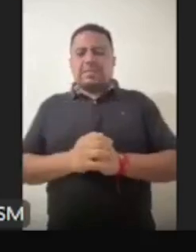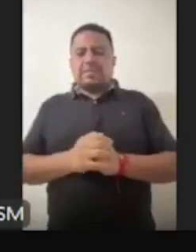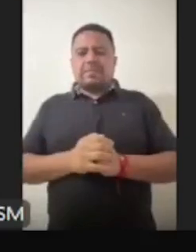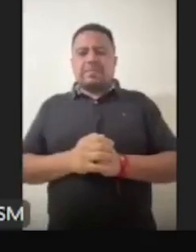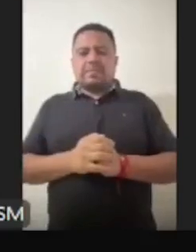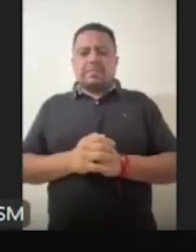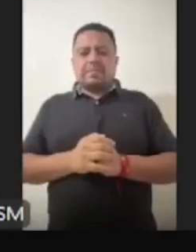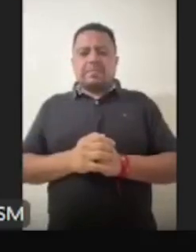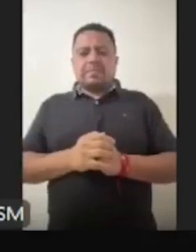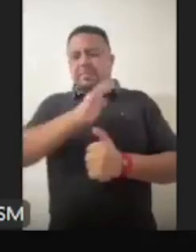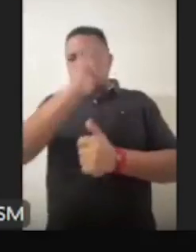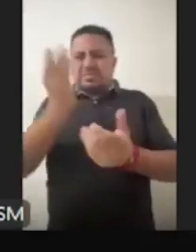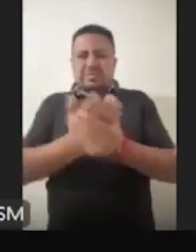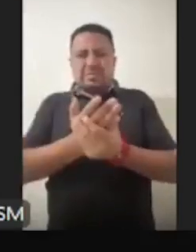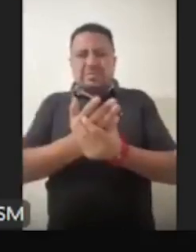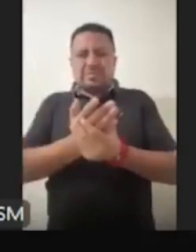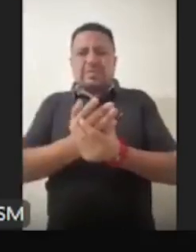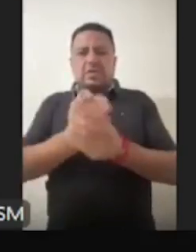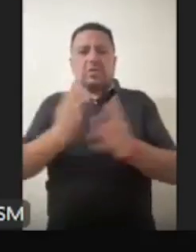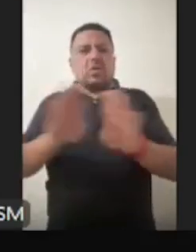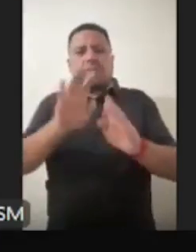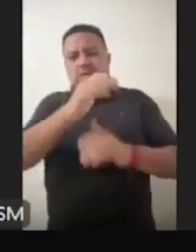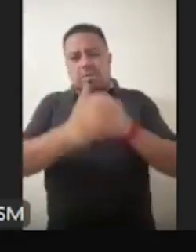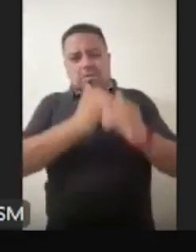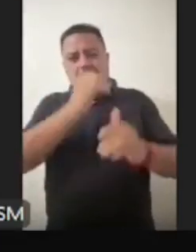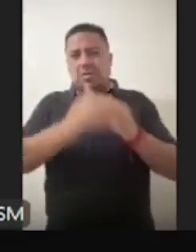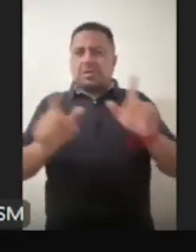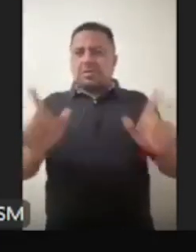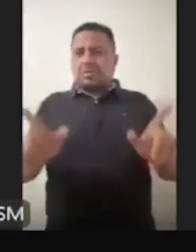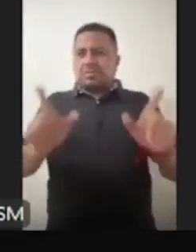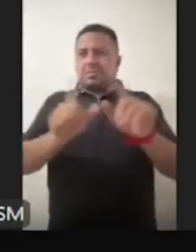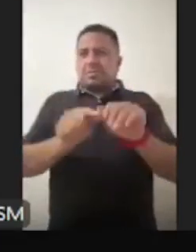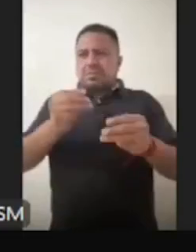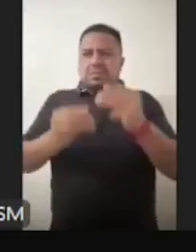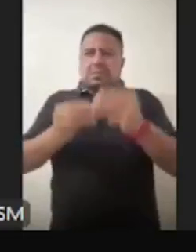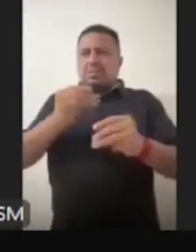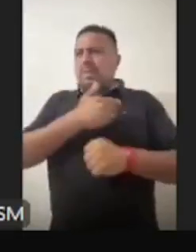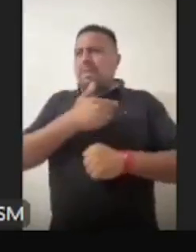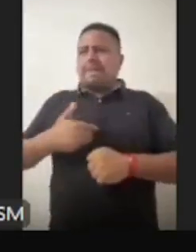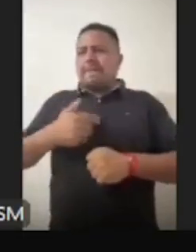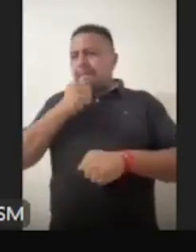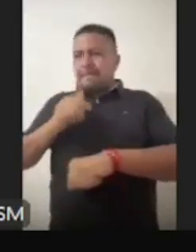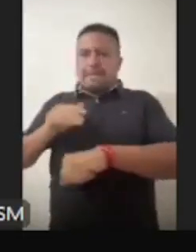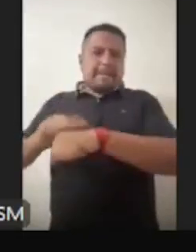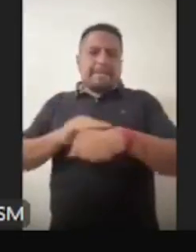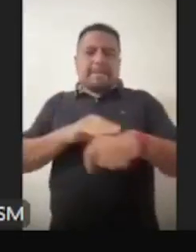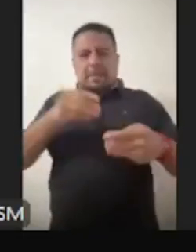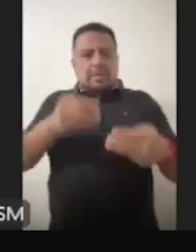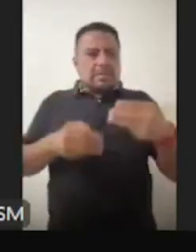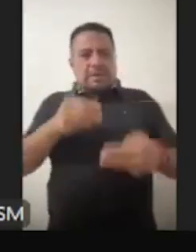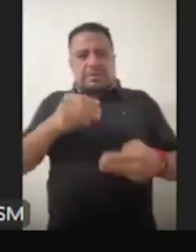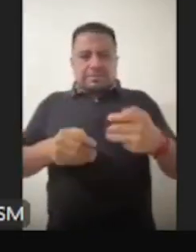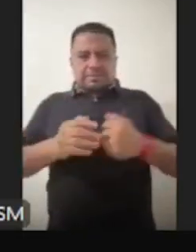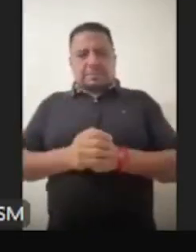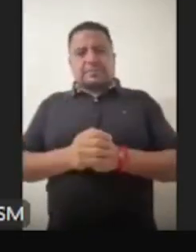el archivo del asunto como concluido. Es la cuenta, magistrada presidenta, magistradas, magistrado.